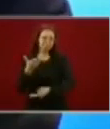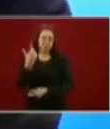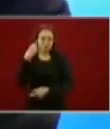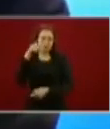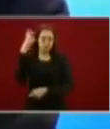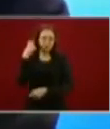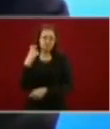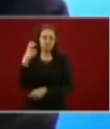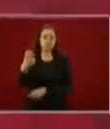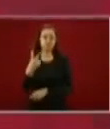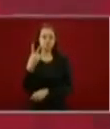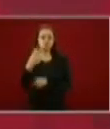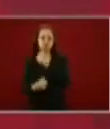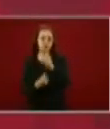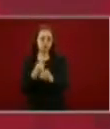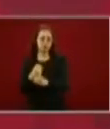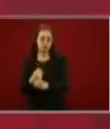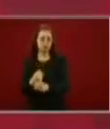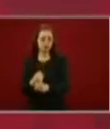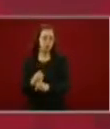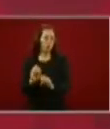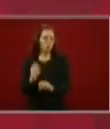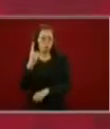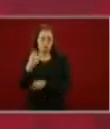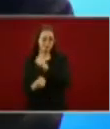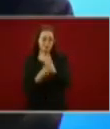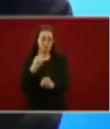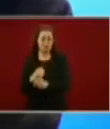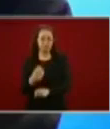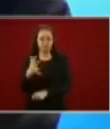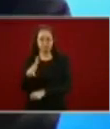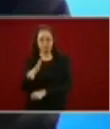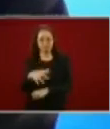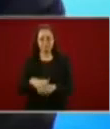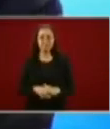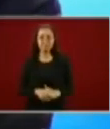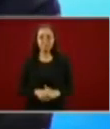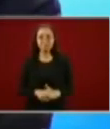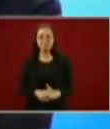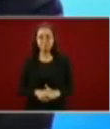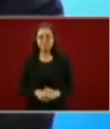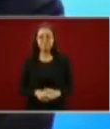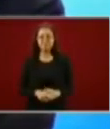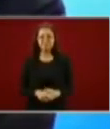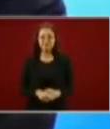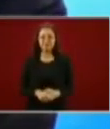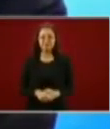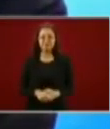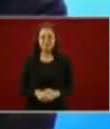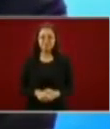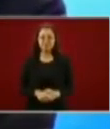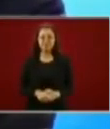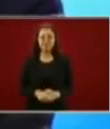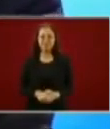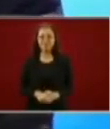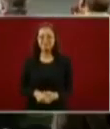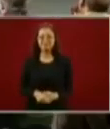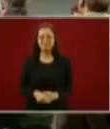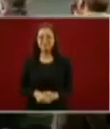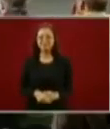para este avión. Este es la rifa. El segundo es una subasta, como ya lo habíamos platicado. El tercero es que lo vendan a un grupo